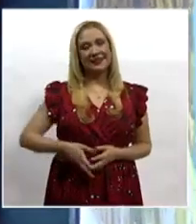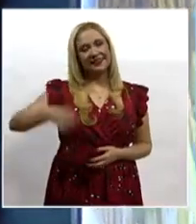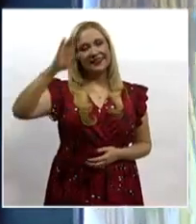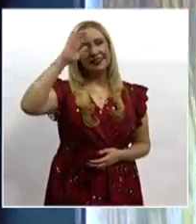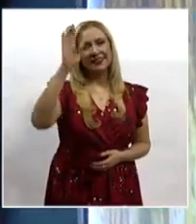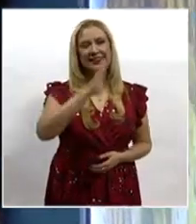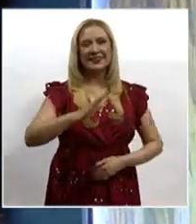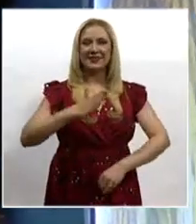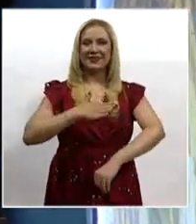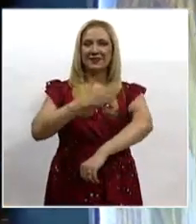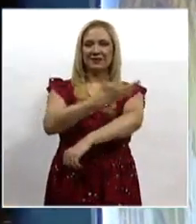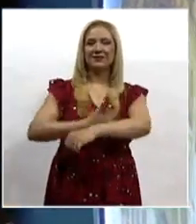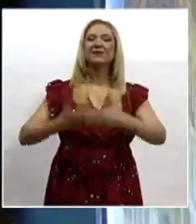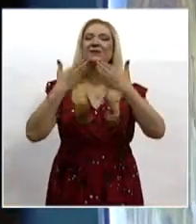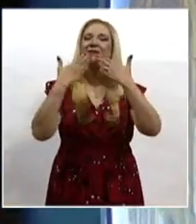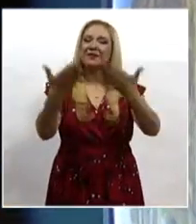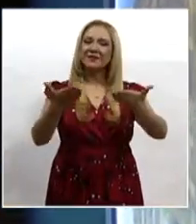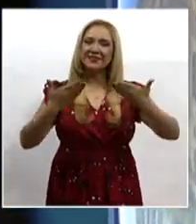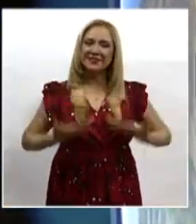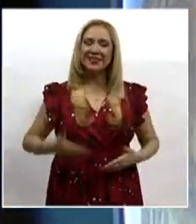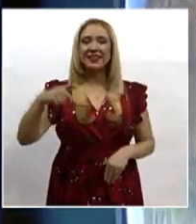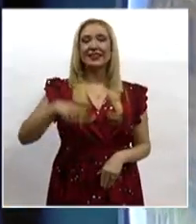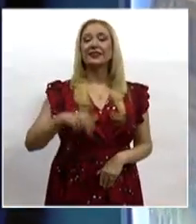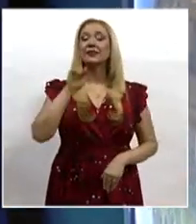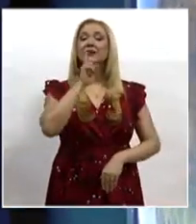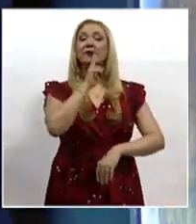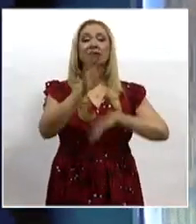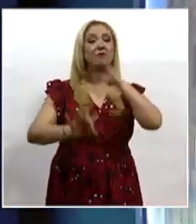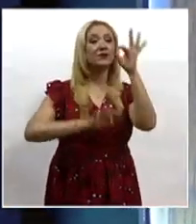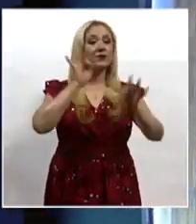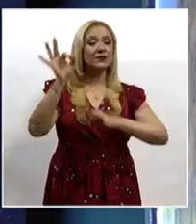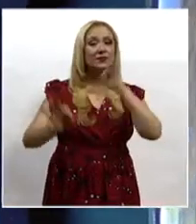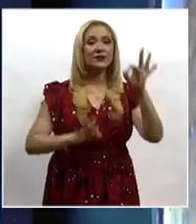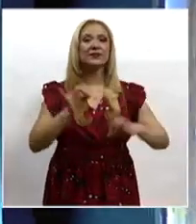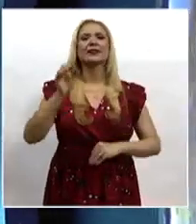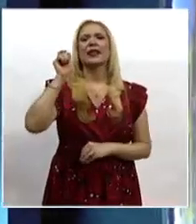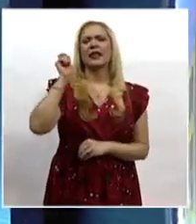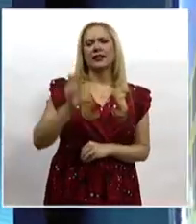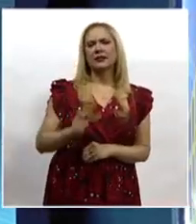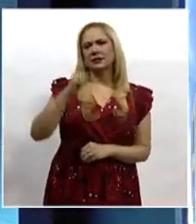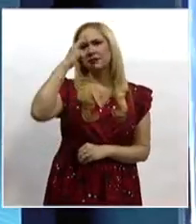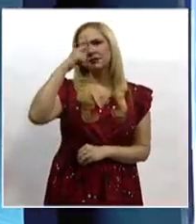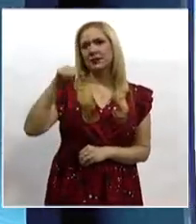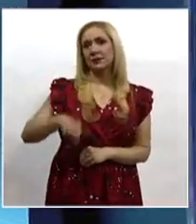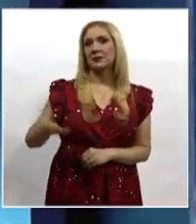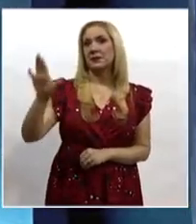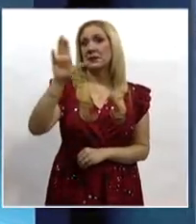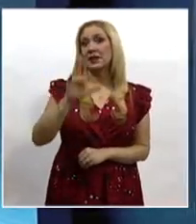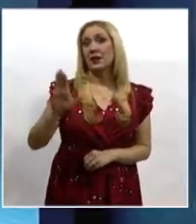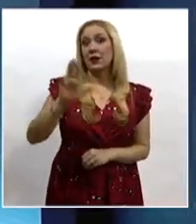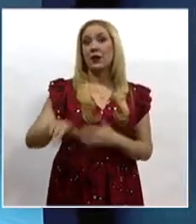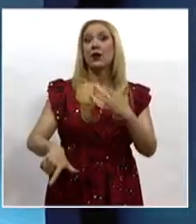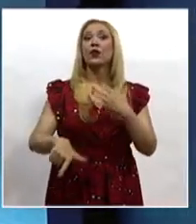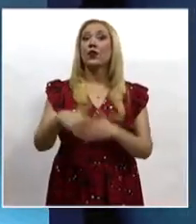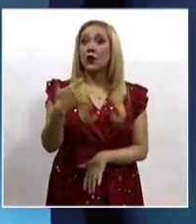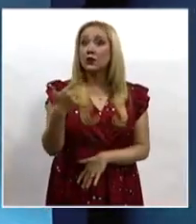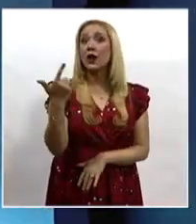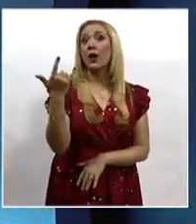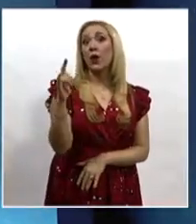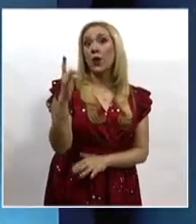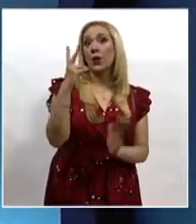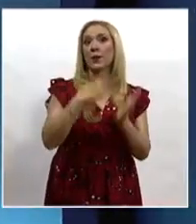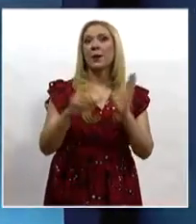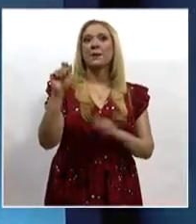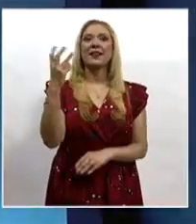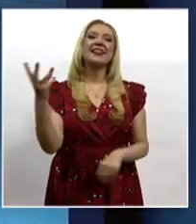Hola, ¿qué tal? Muy buenas tardes. Les damos la más cordial bienvenida a este espacio de noticias, corte informativo. Hoy que es miércoles 12 de julio de 2023,